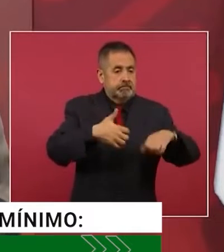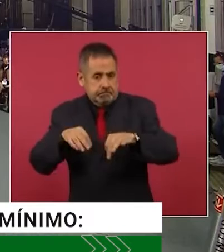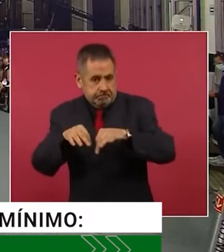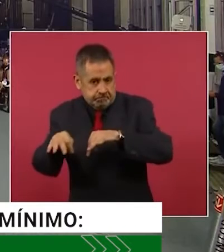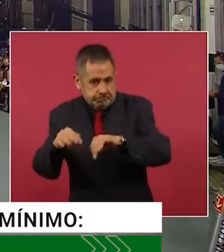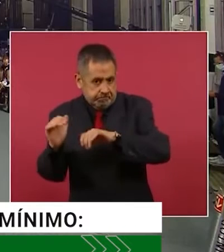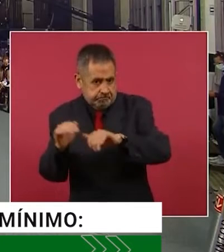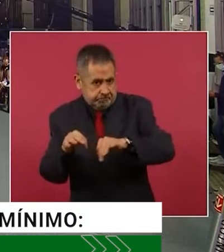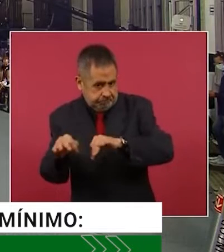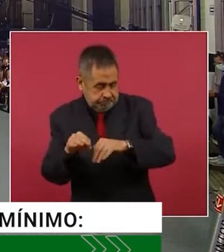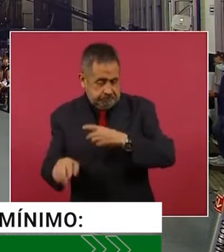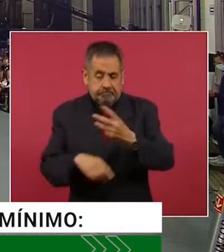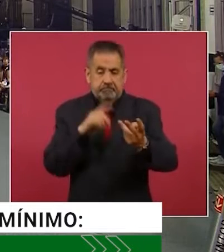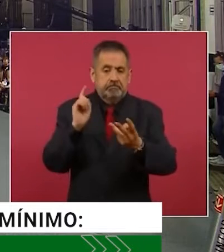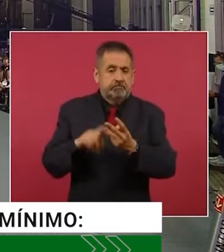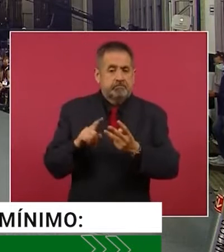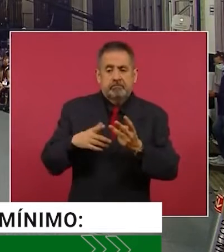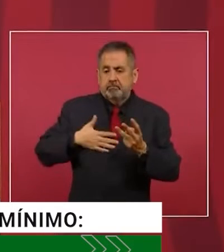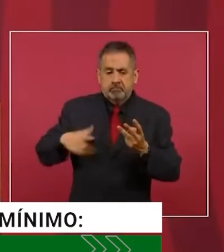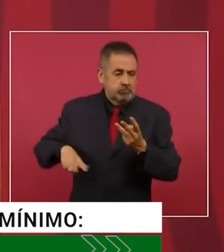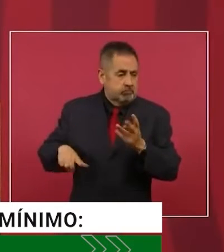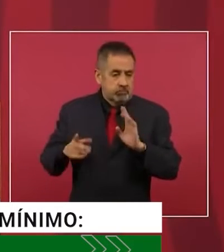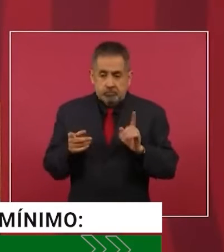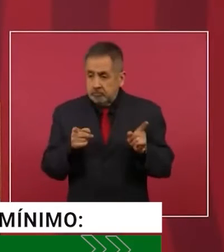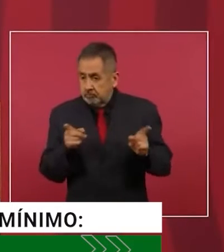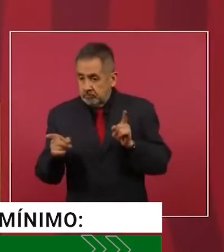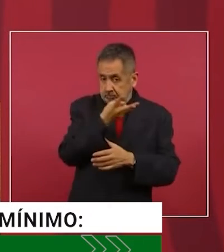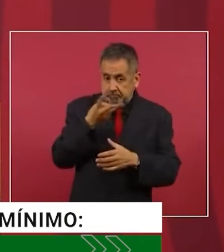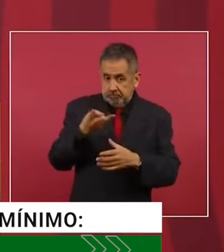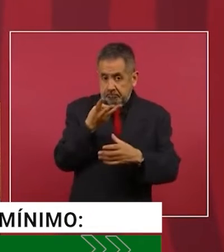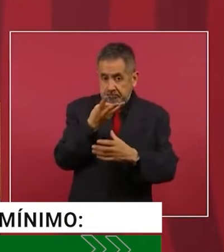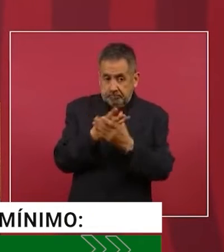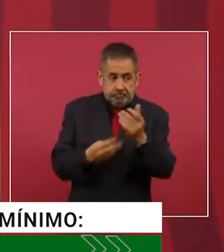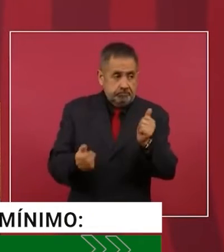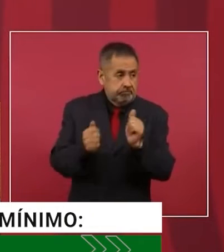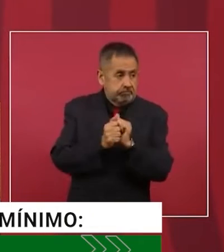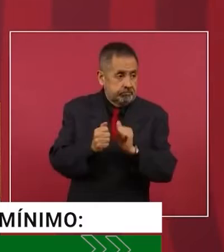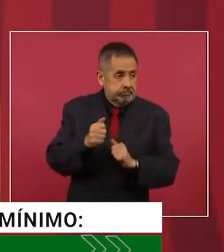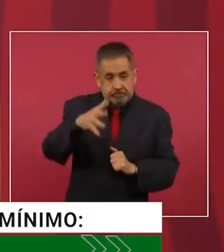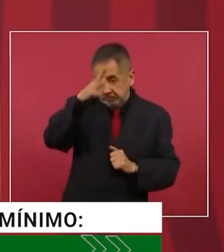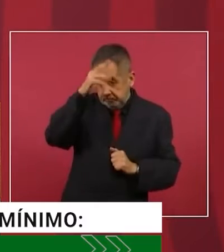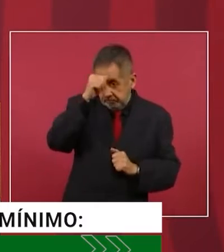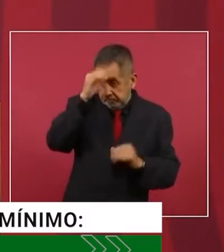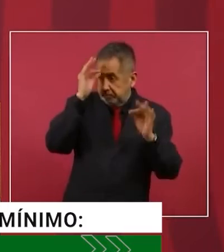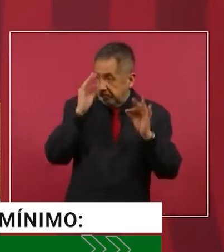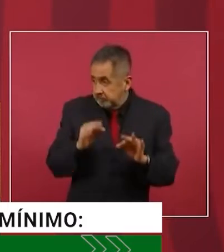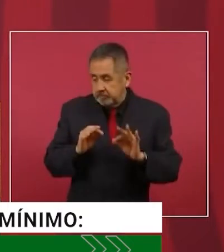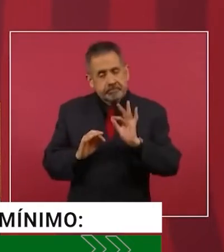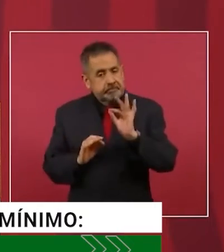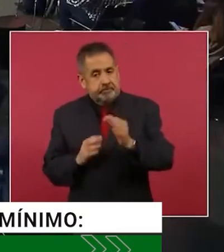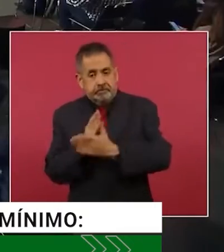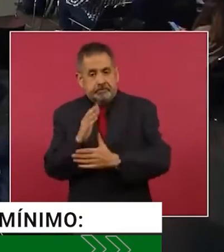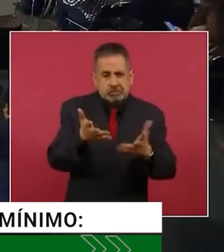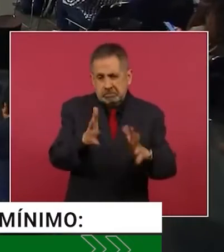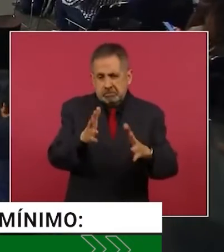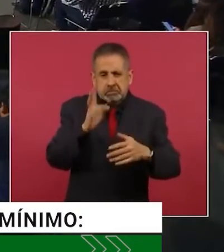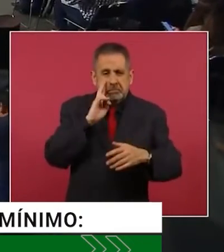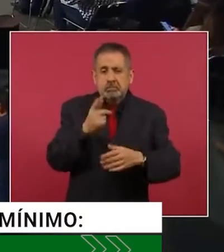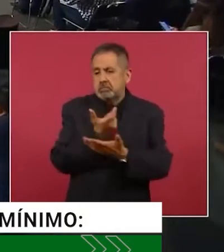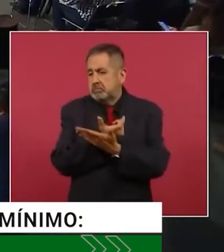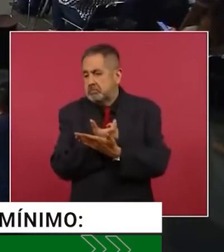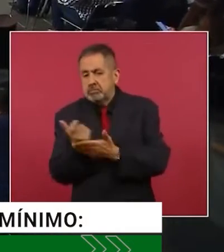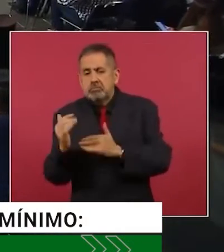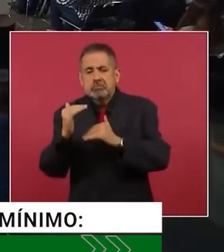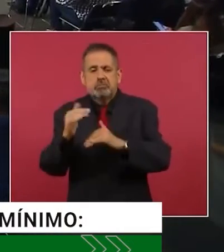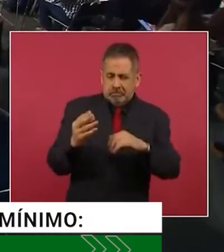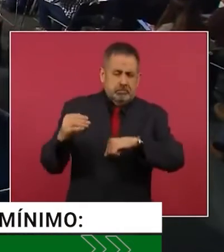obrero, y haya acuerdo con el gobierno. Y dije que ronde